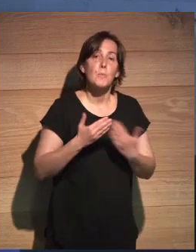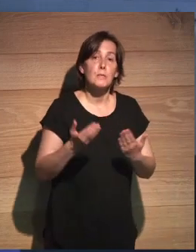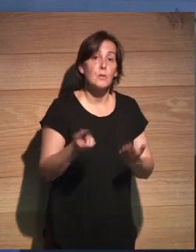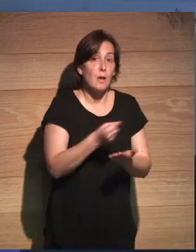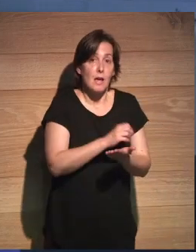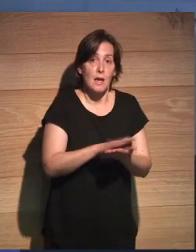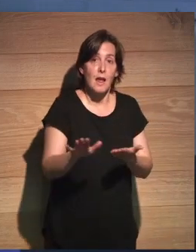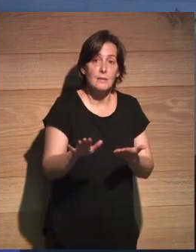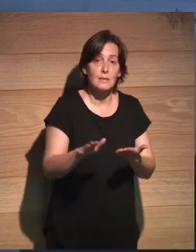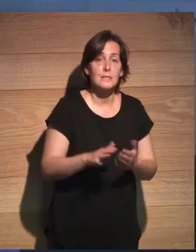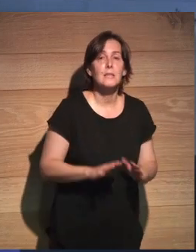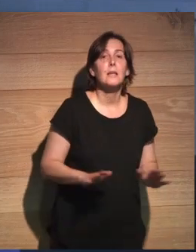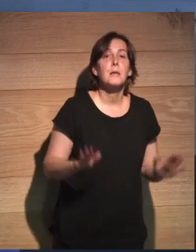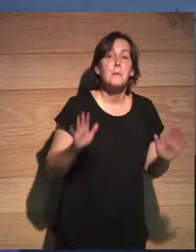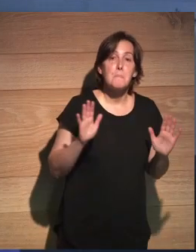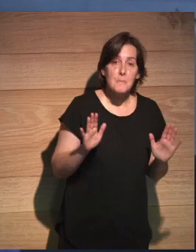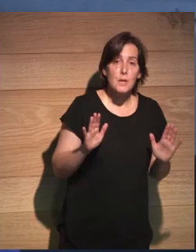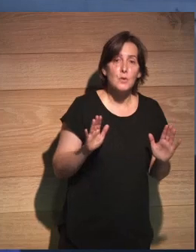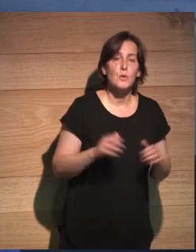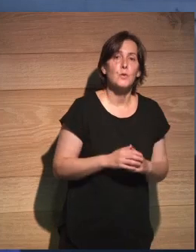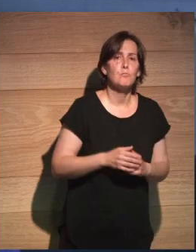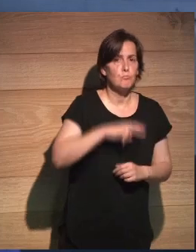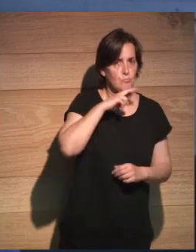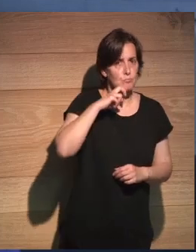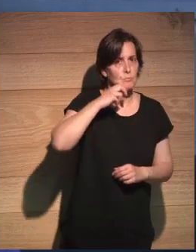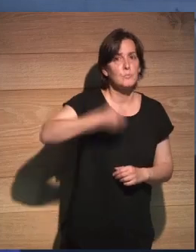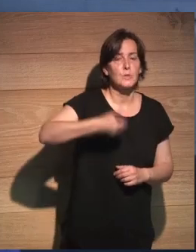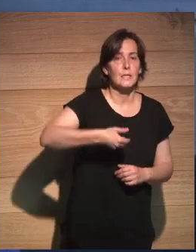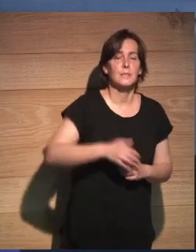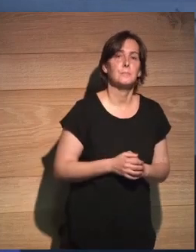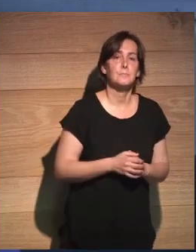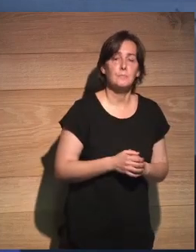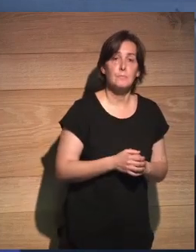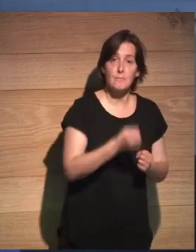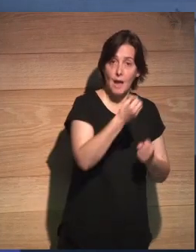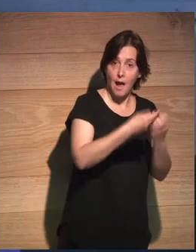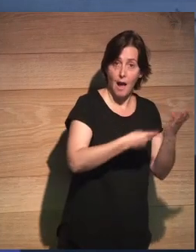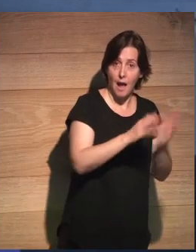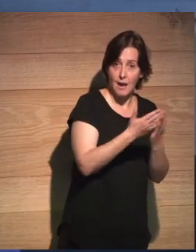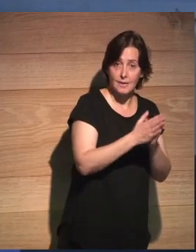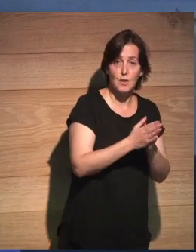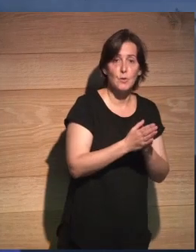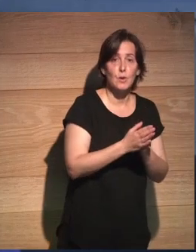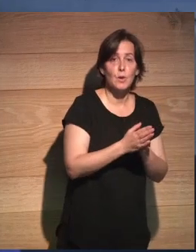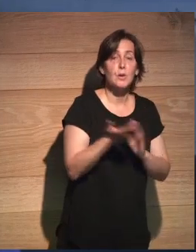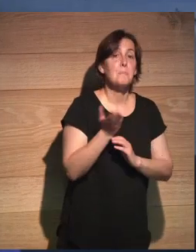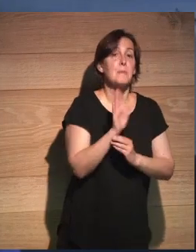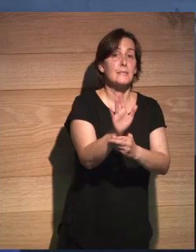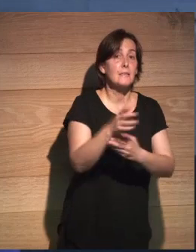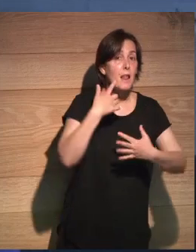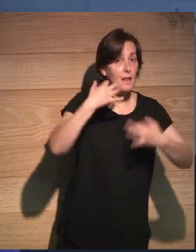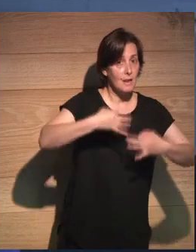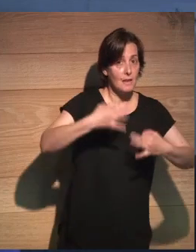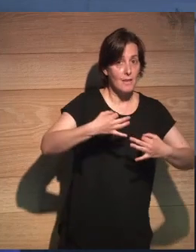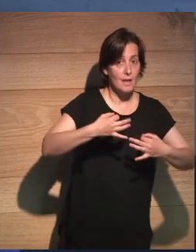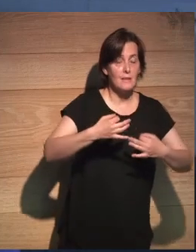gratis y, sin embargo, tiene un alto valor. Sus artículos reflejan la realidad, pero